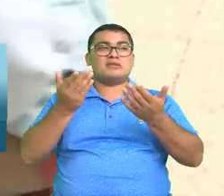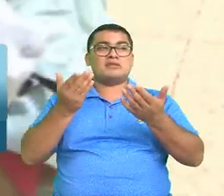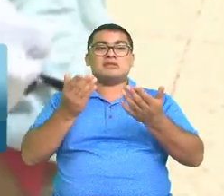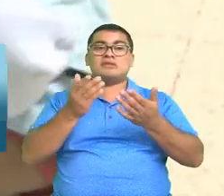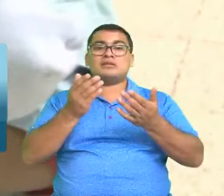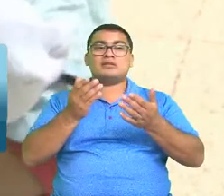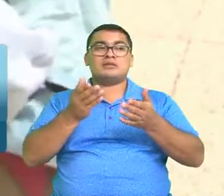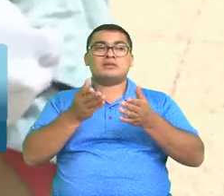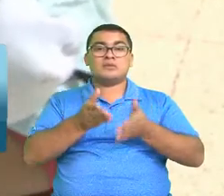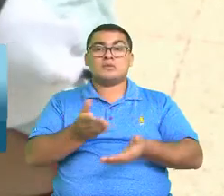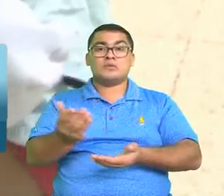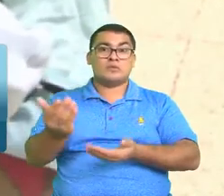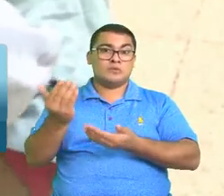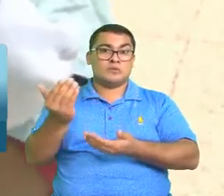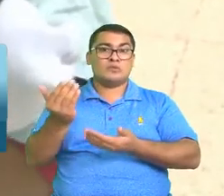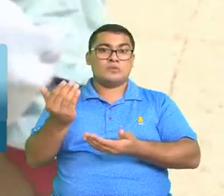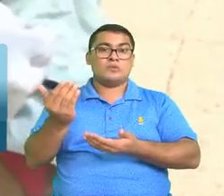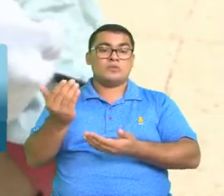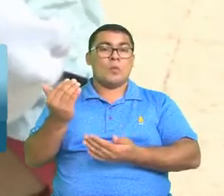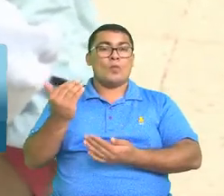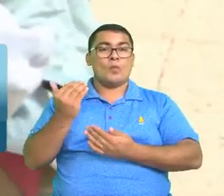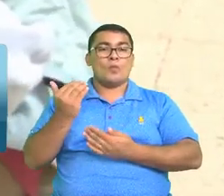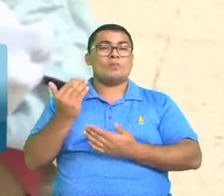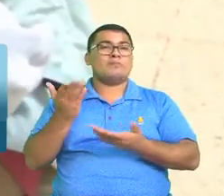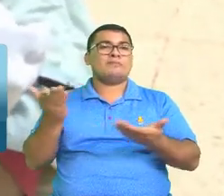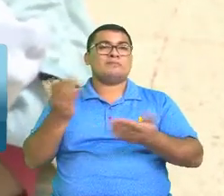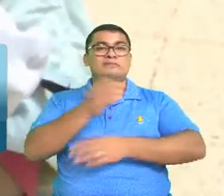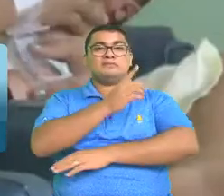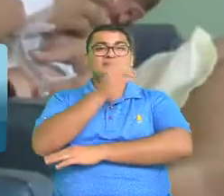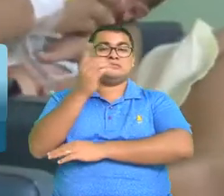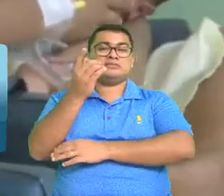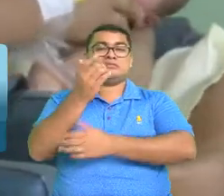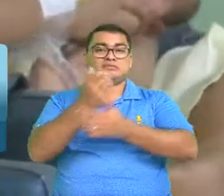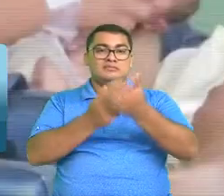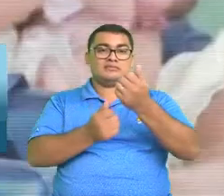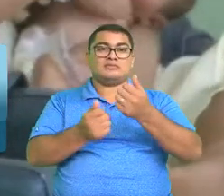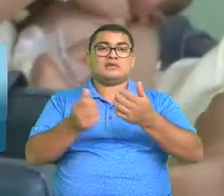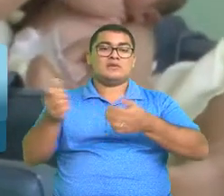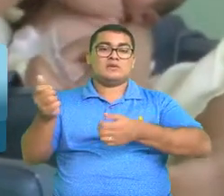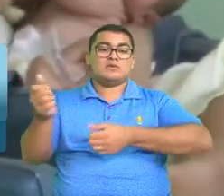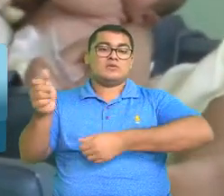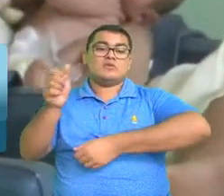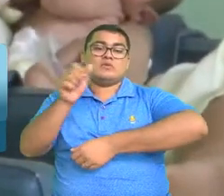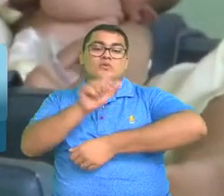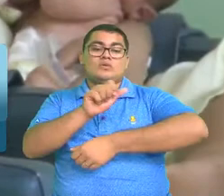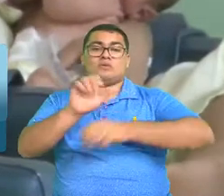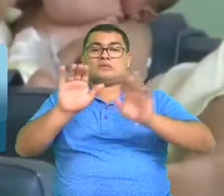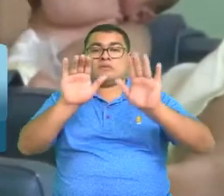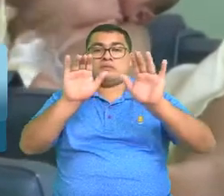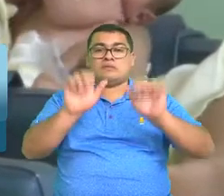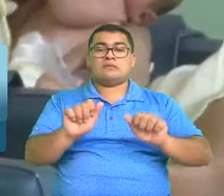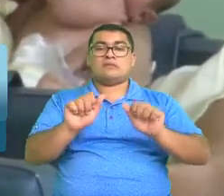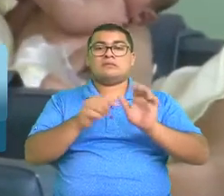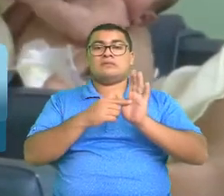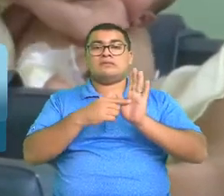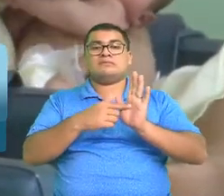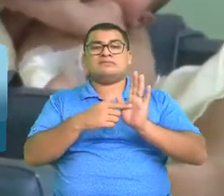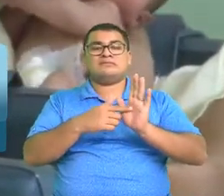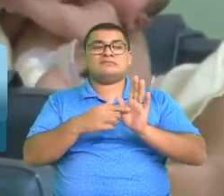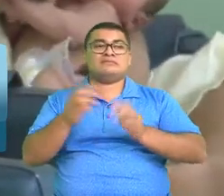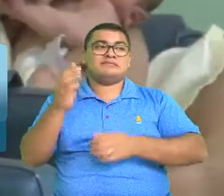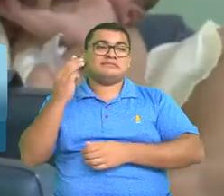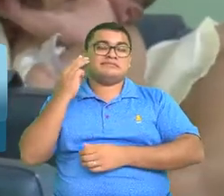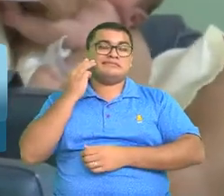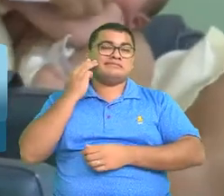niño prueba su primera etapa, su primeros días de leche en polvo, pues, cuando ya quizá la